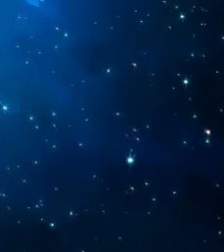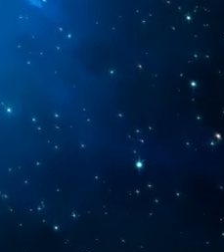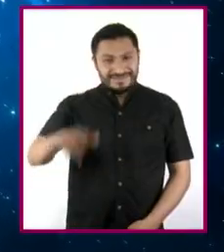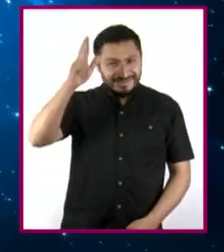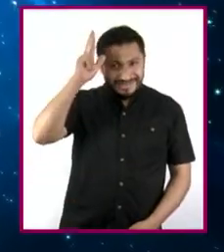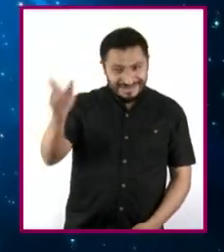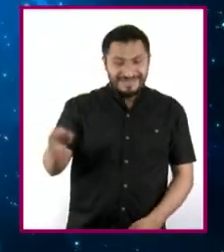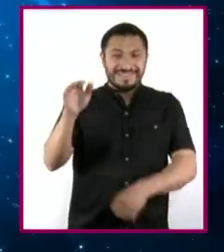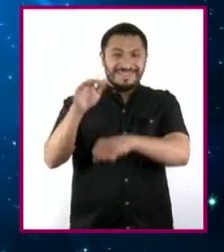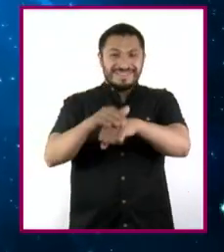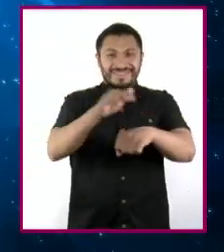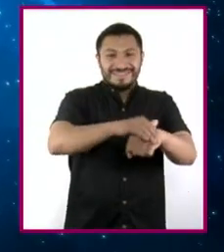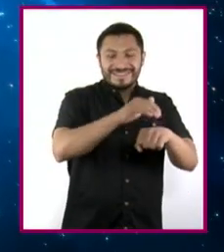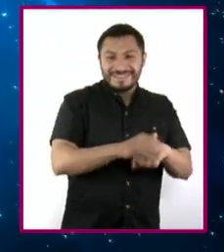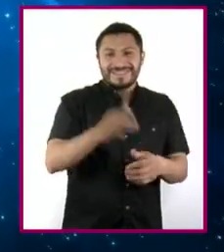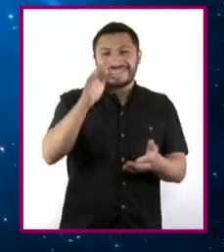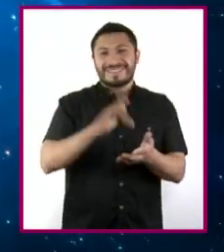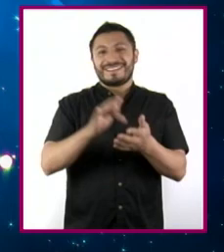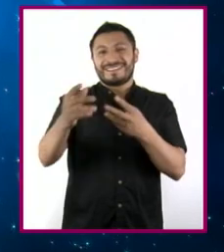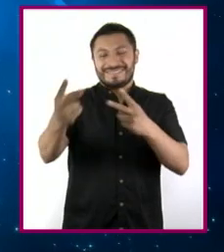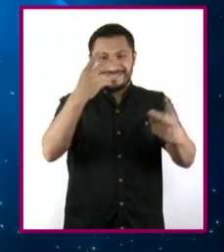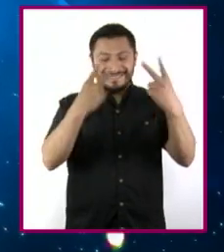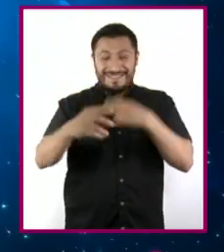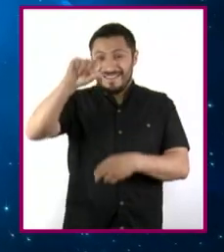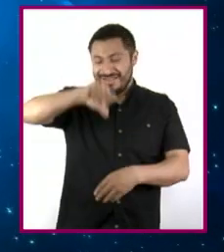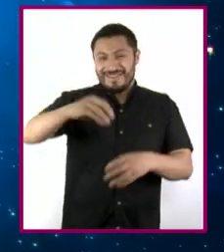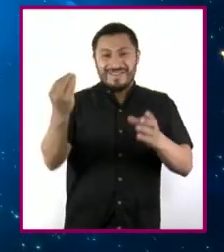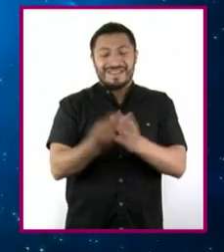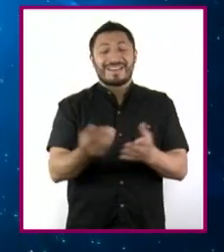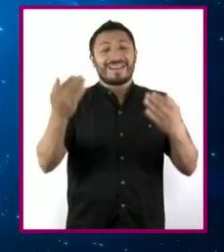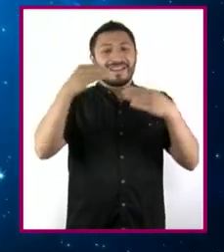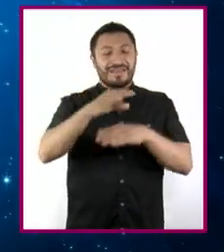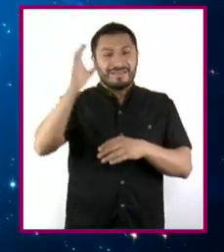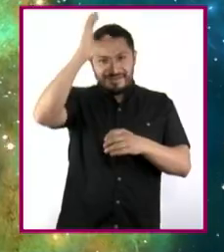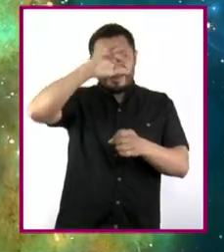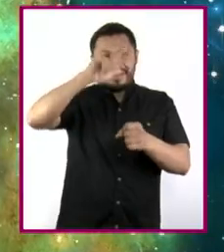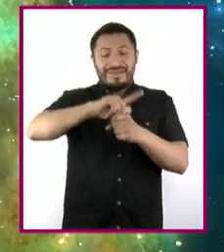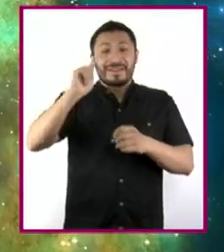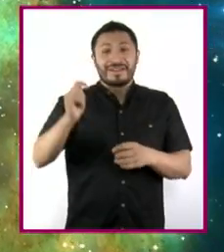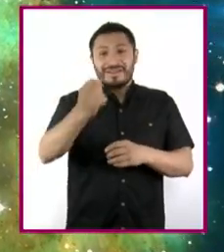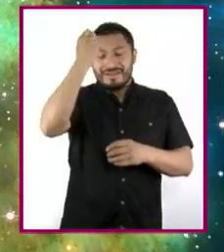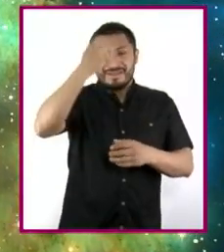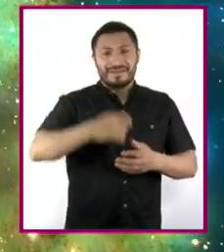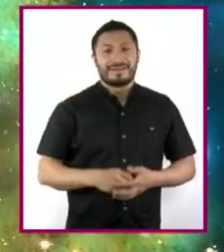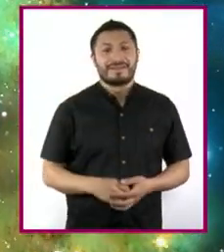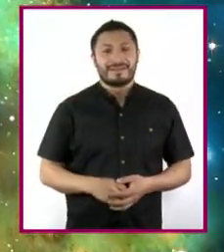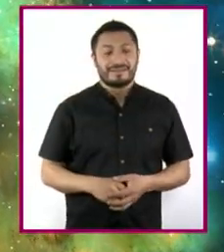Hola amigos y amigas, gracias por acompañarnos en este capítulo del programa Cultura Digital.